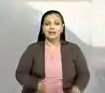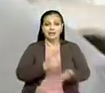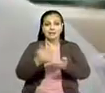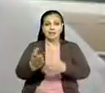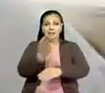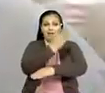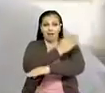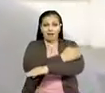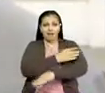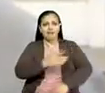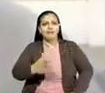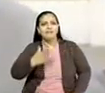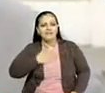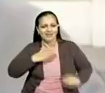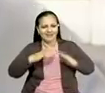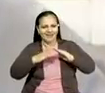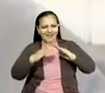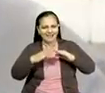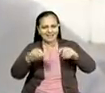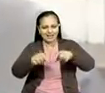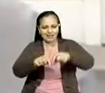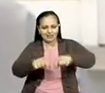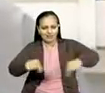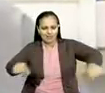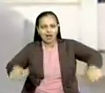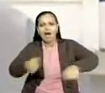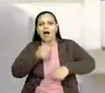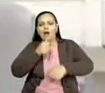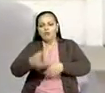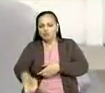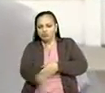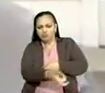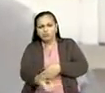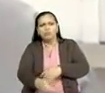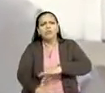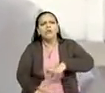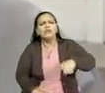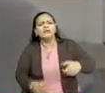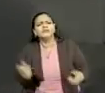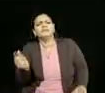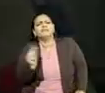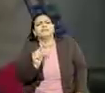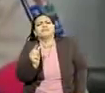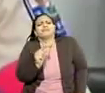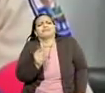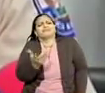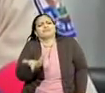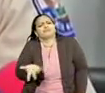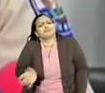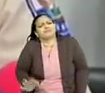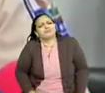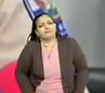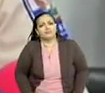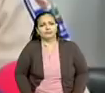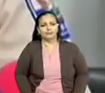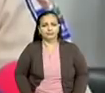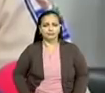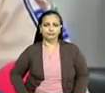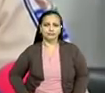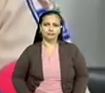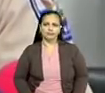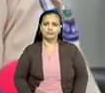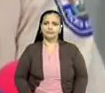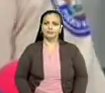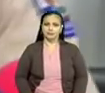robaron una manguera en mi casa. Una cosa tan sencilla, una cosa tan elemental. En el Comando